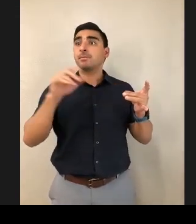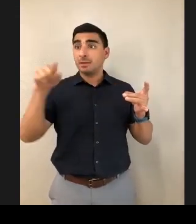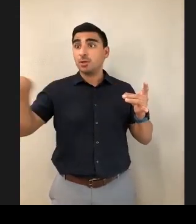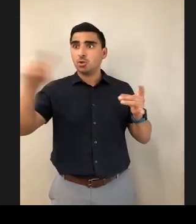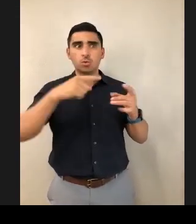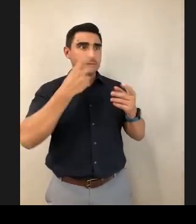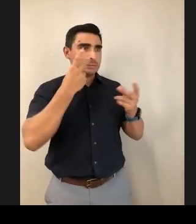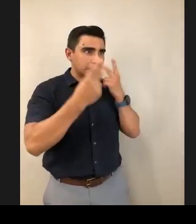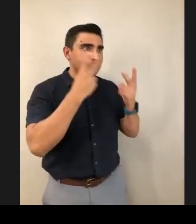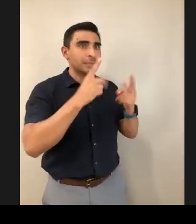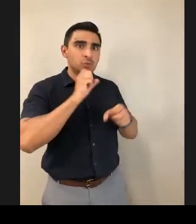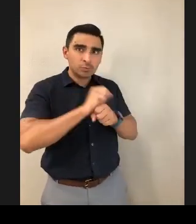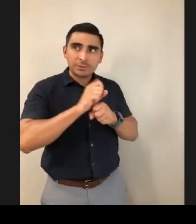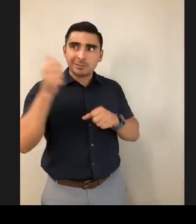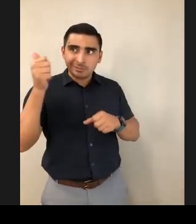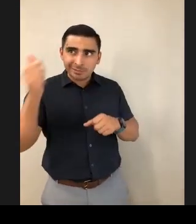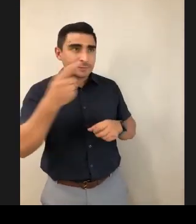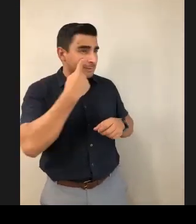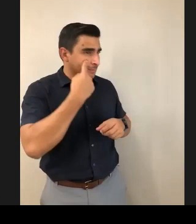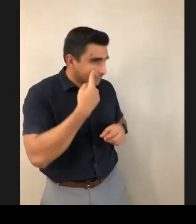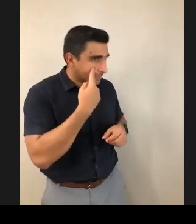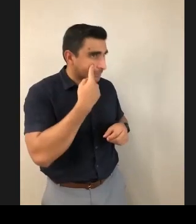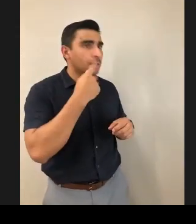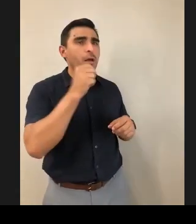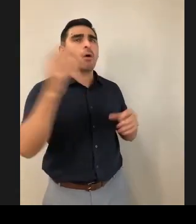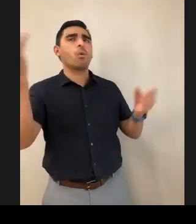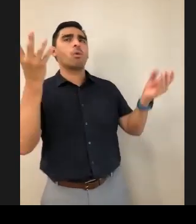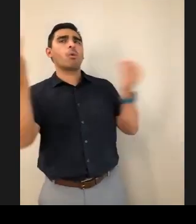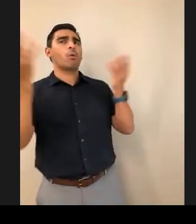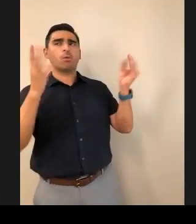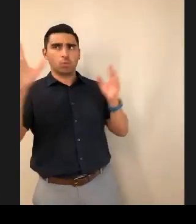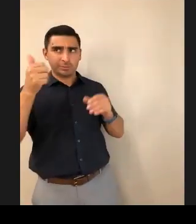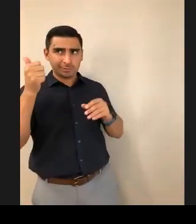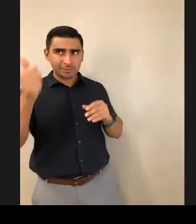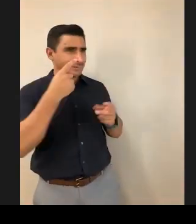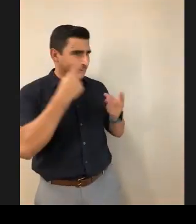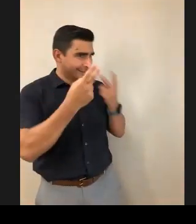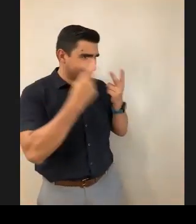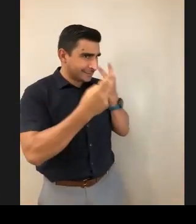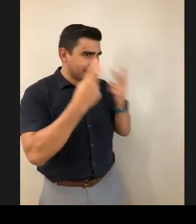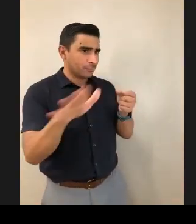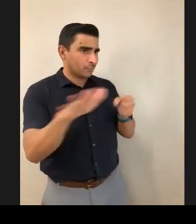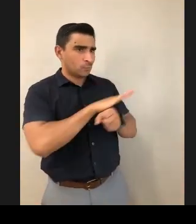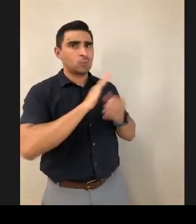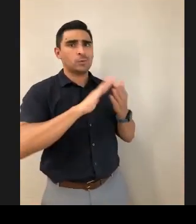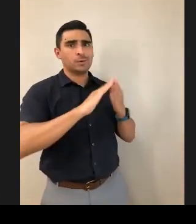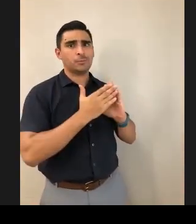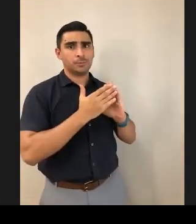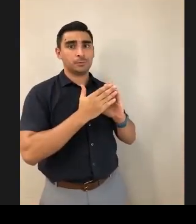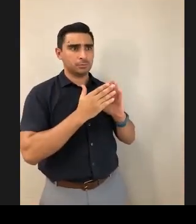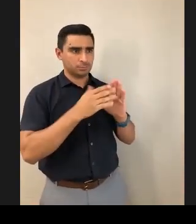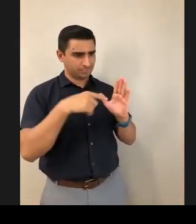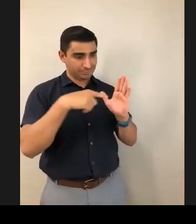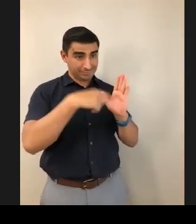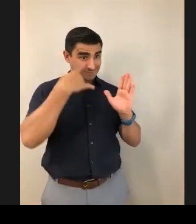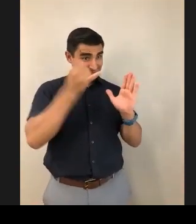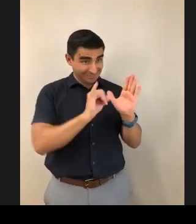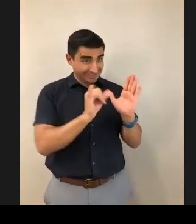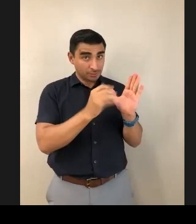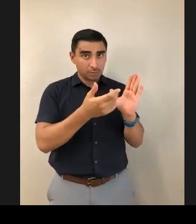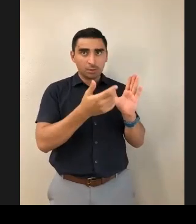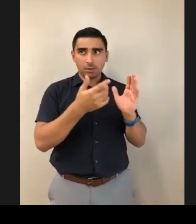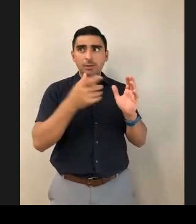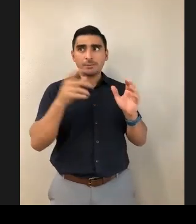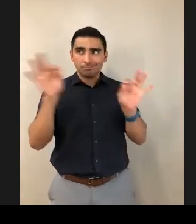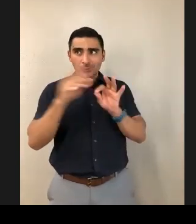que realmente estamos escuchando lo que sucede en realidad, no solo a partes de la comunidad, sino a la